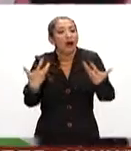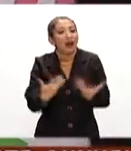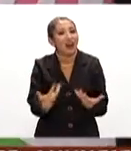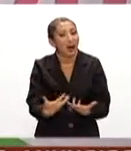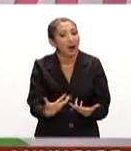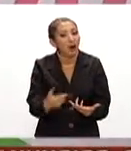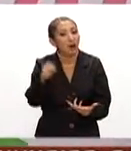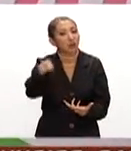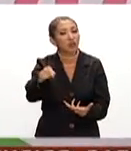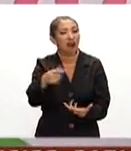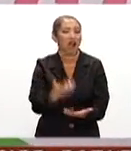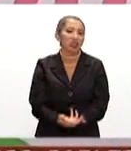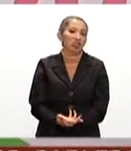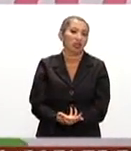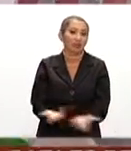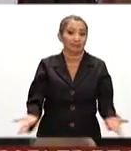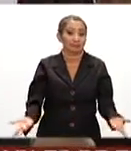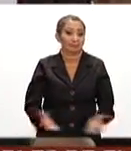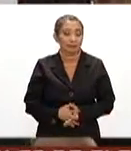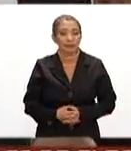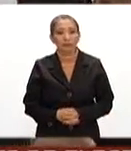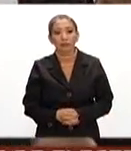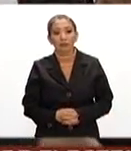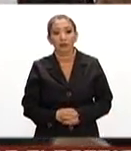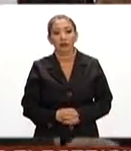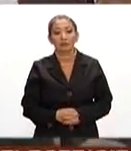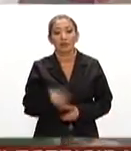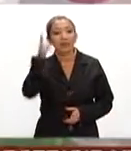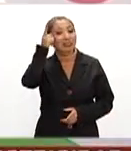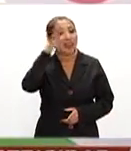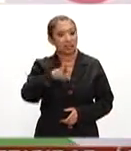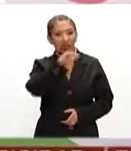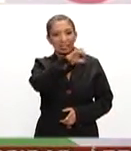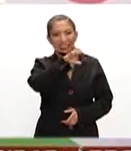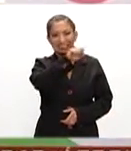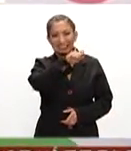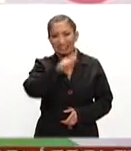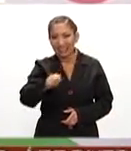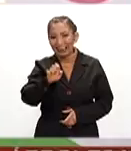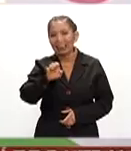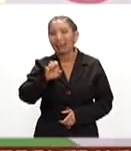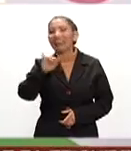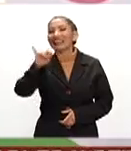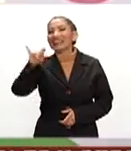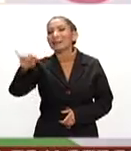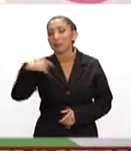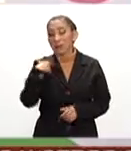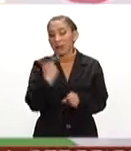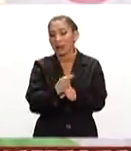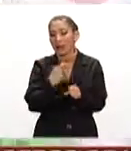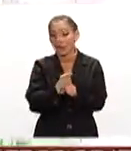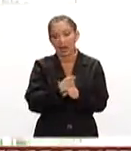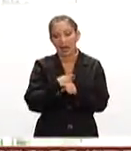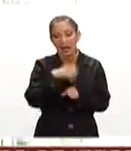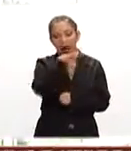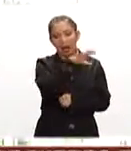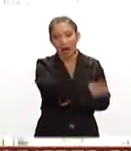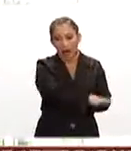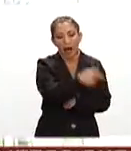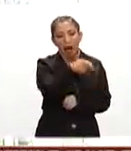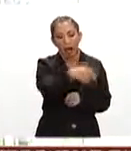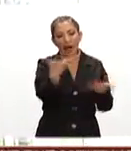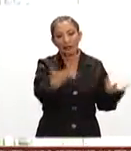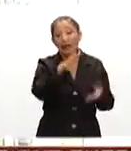hacemos o dejamos de hacer. Los directores del ISSSTE y del IMSS anunciaron que en la primera institución se